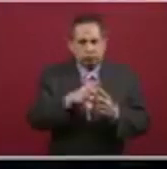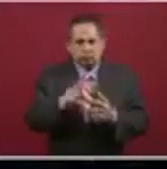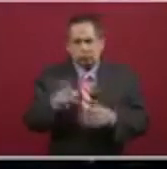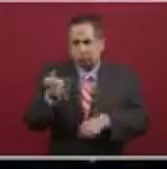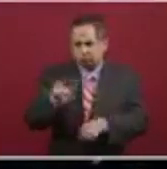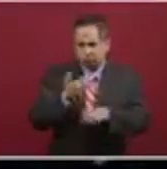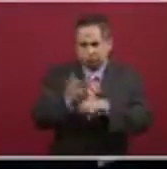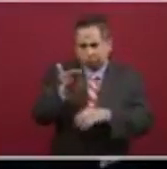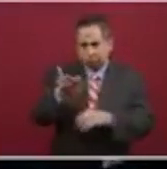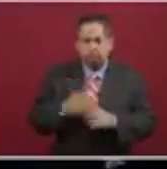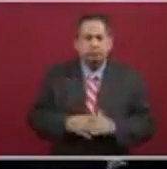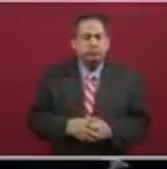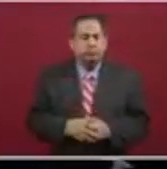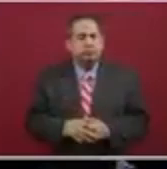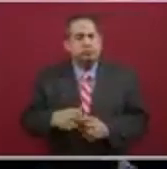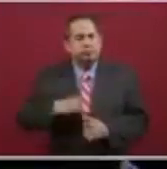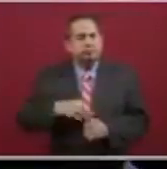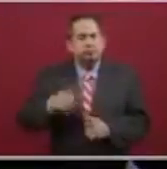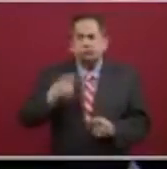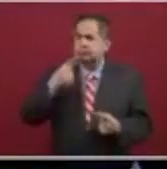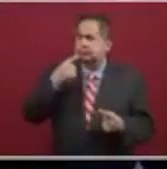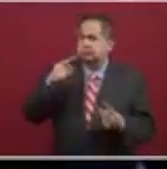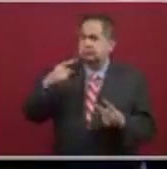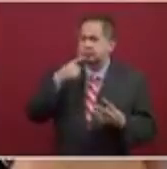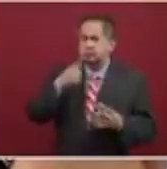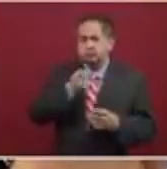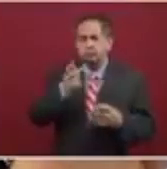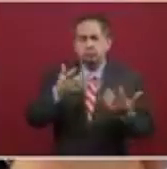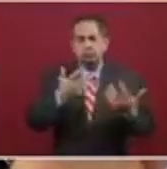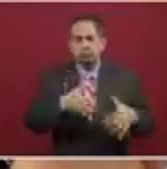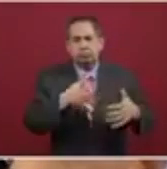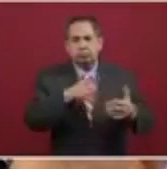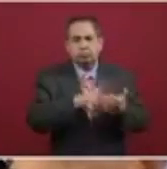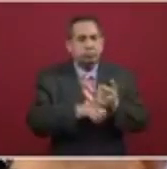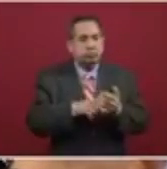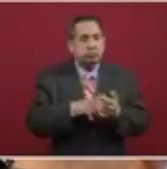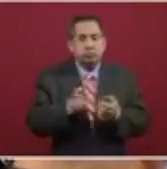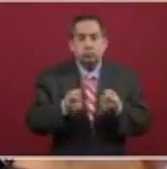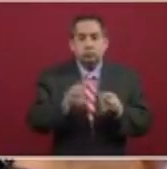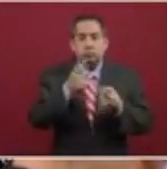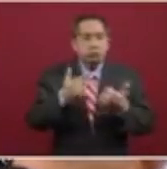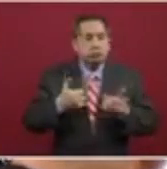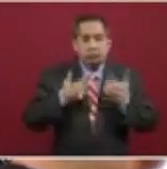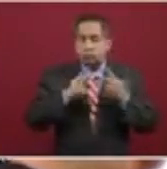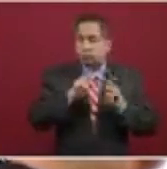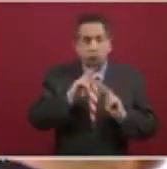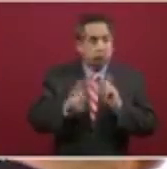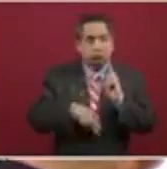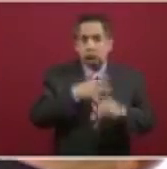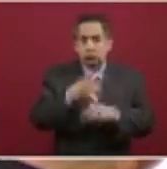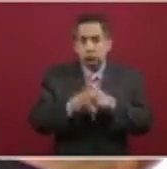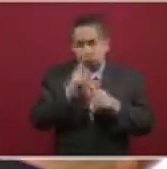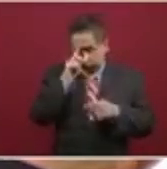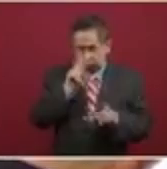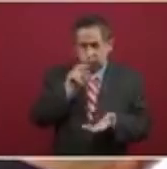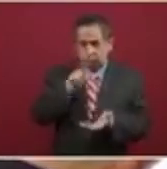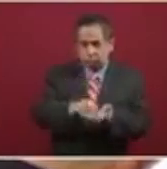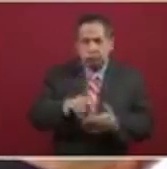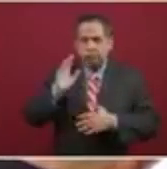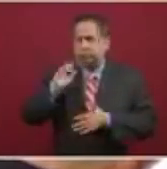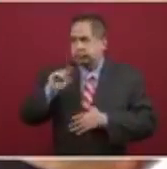secretaria, ha habido denuncias de parte de empresarios que dicen que hay chicos que no se presentan a la actividad que